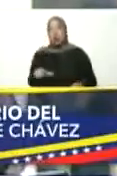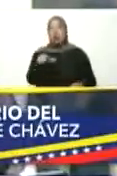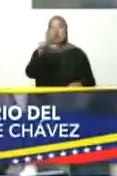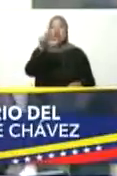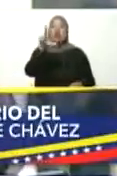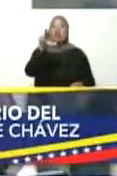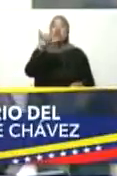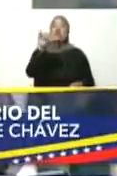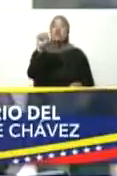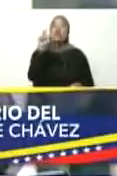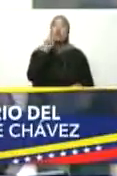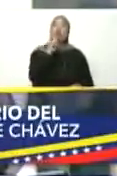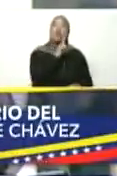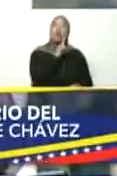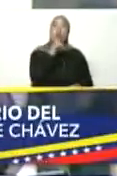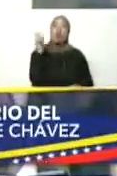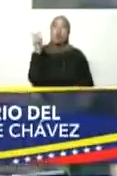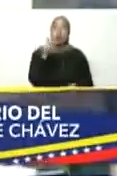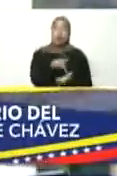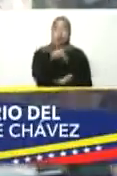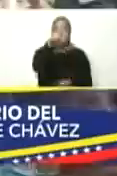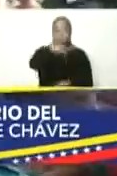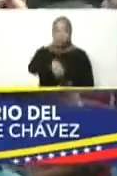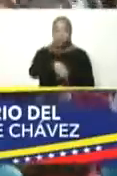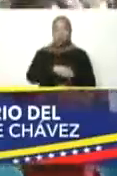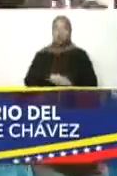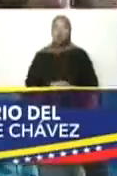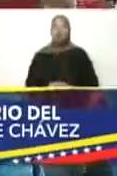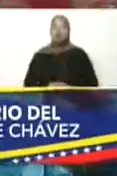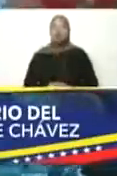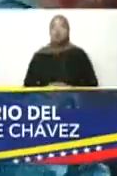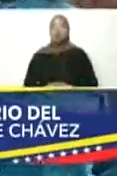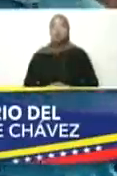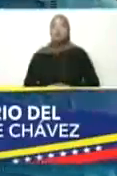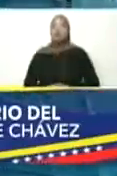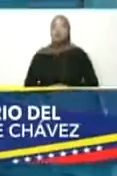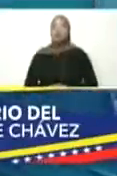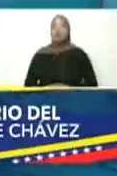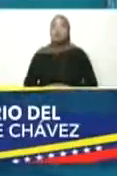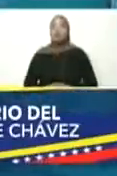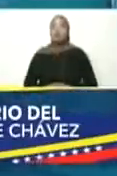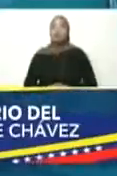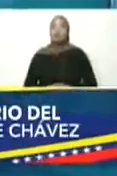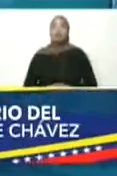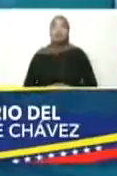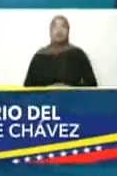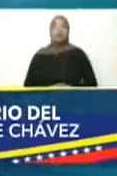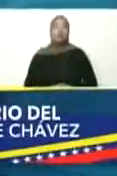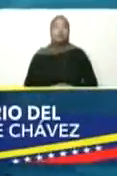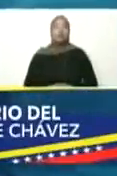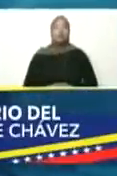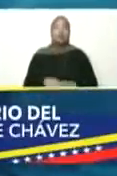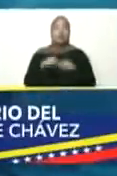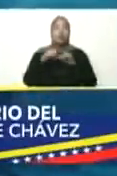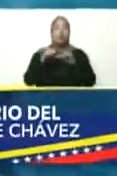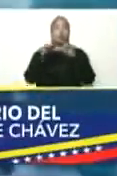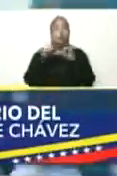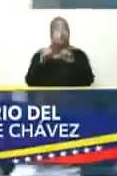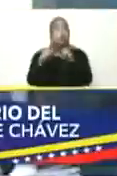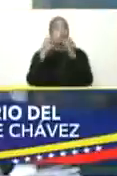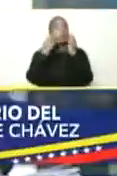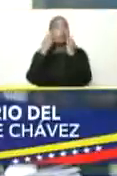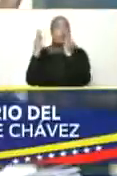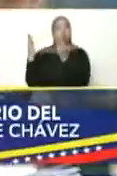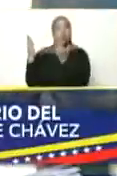Reyes, presente, Reyes Reyes, siempre presente y consecuente.